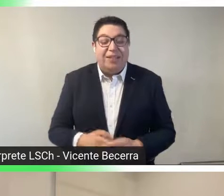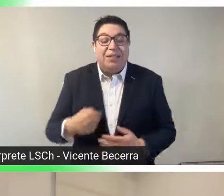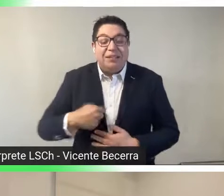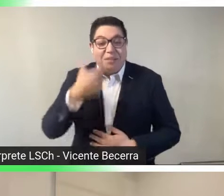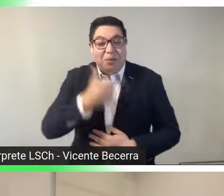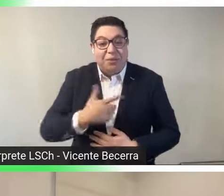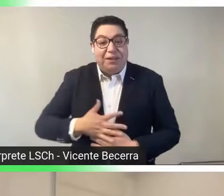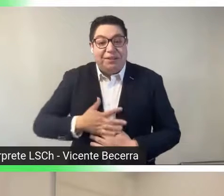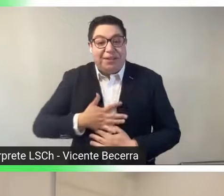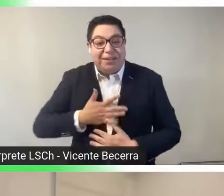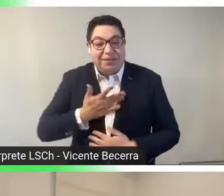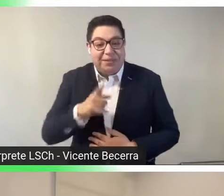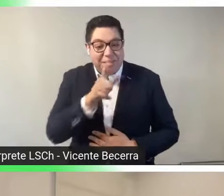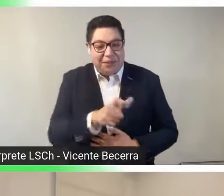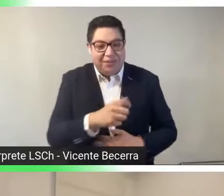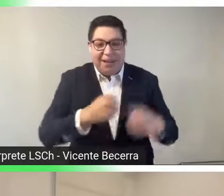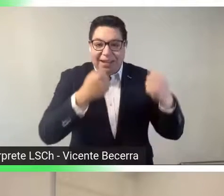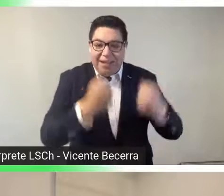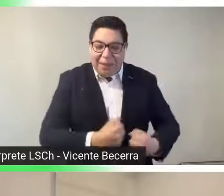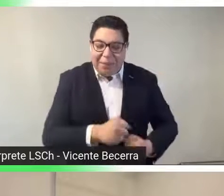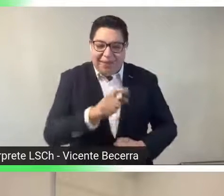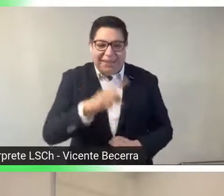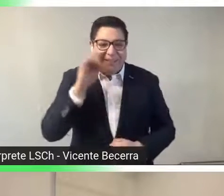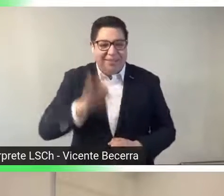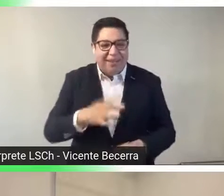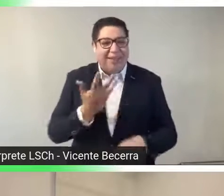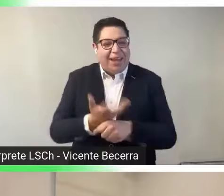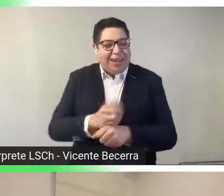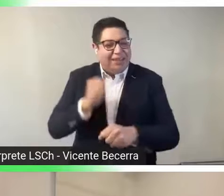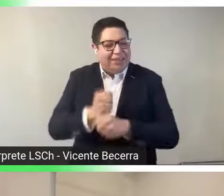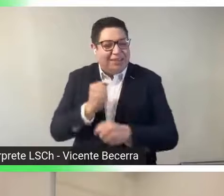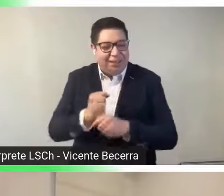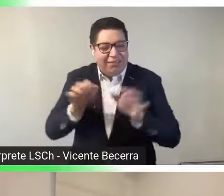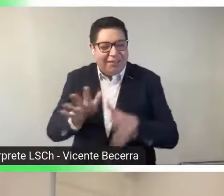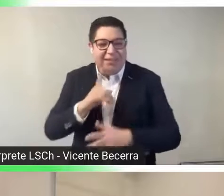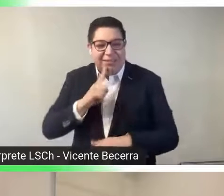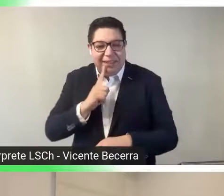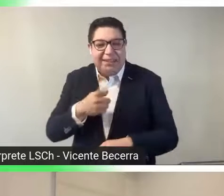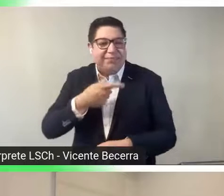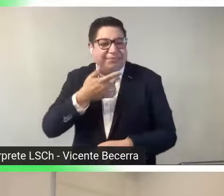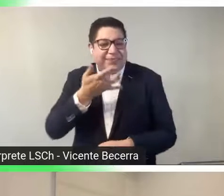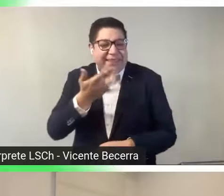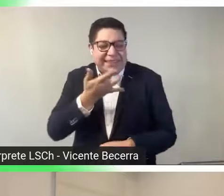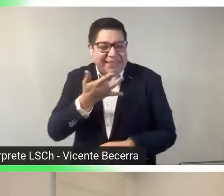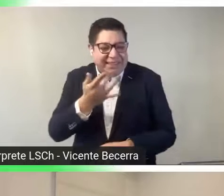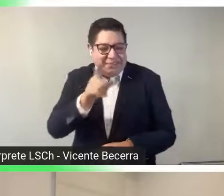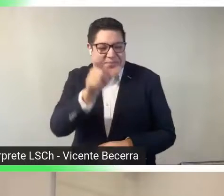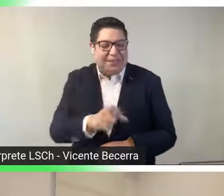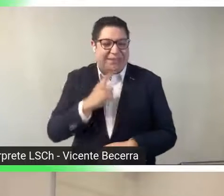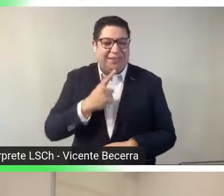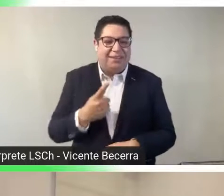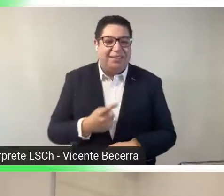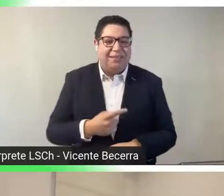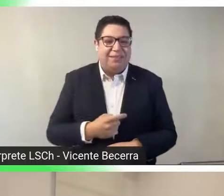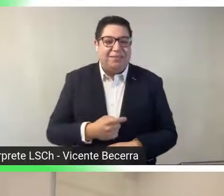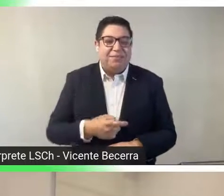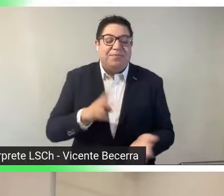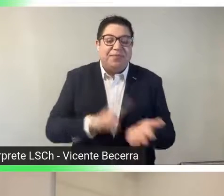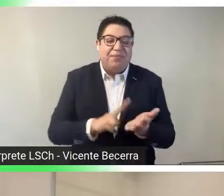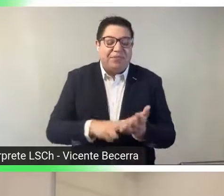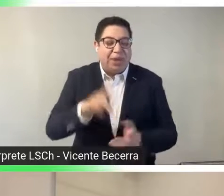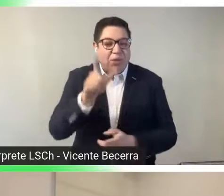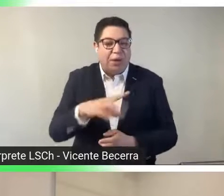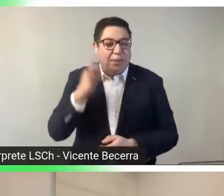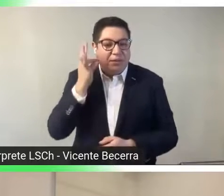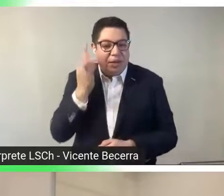muy admirada de tu capacidad, de tu entrega, de tu sencillez, de, no obstante la tremenda mujer que